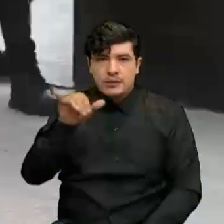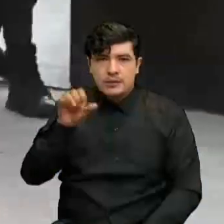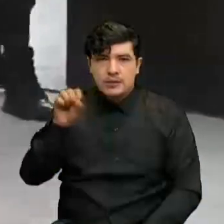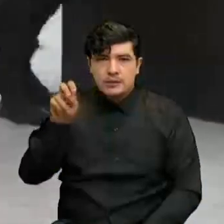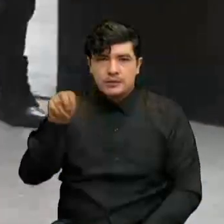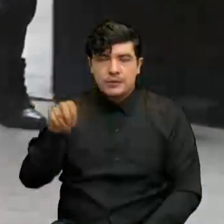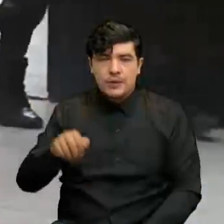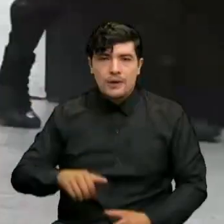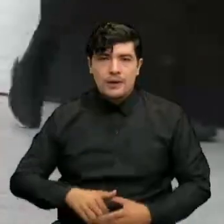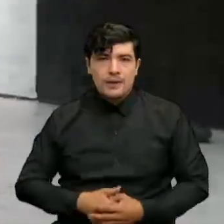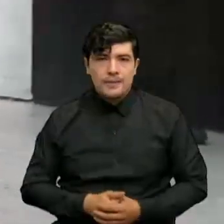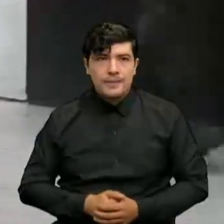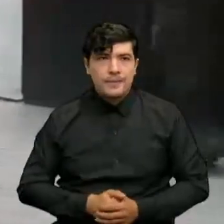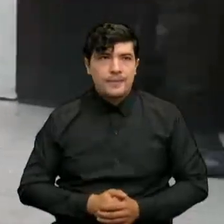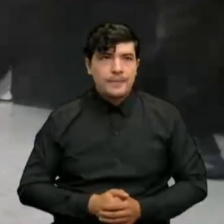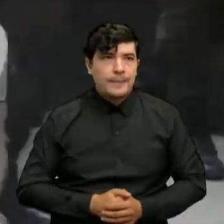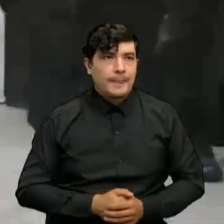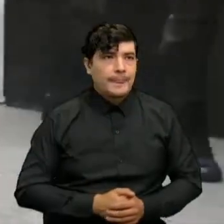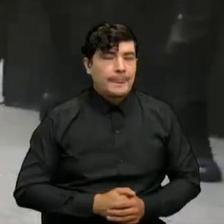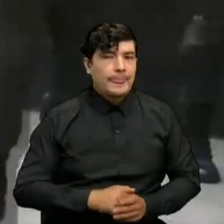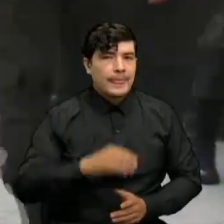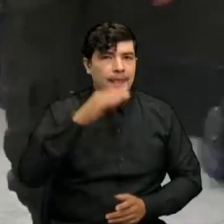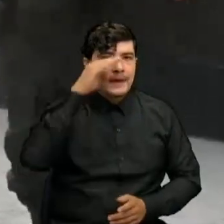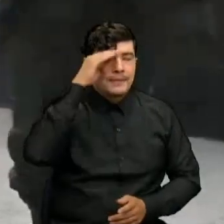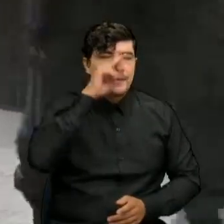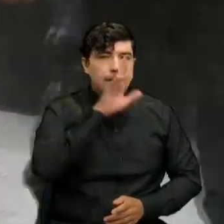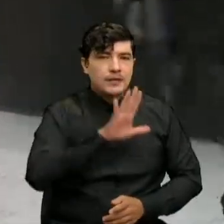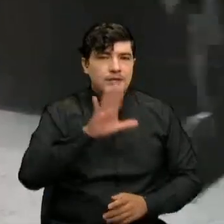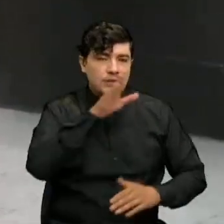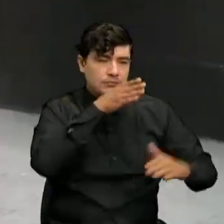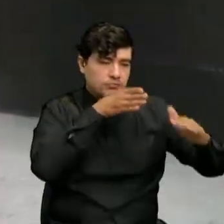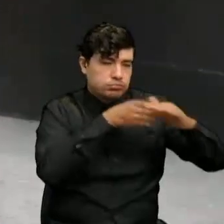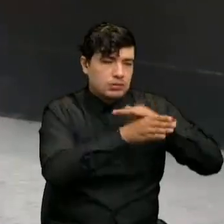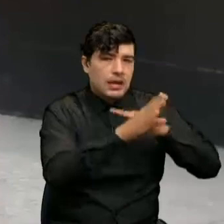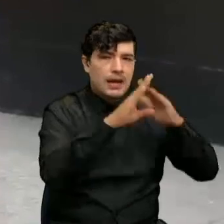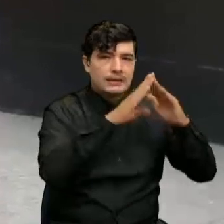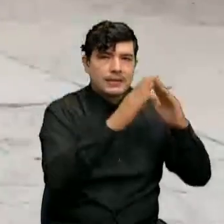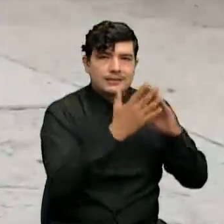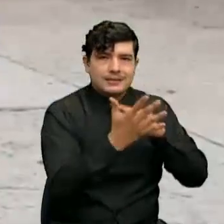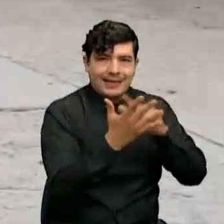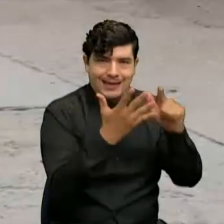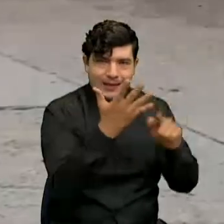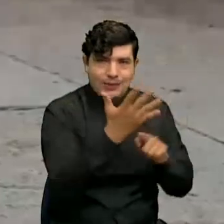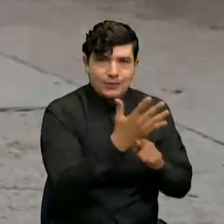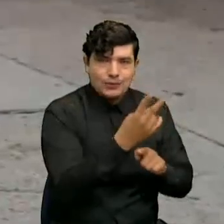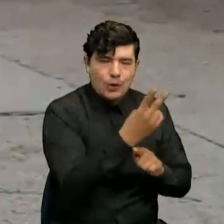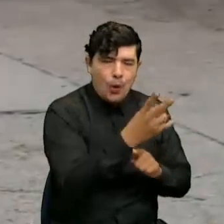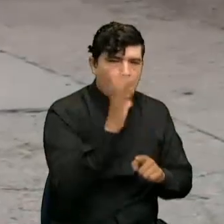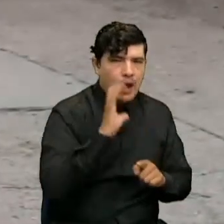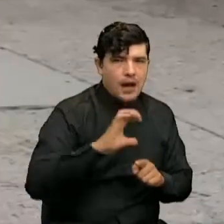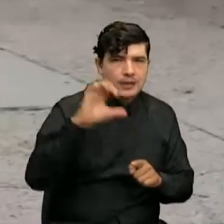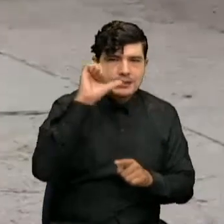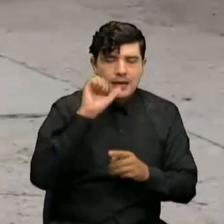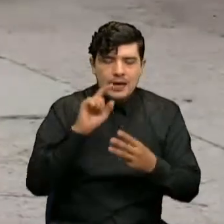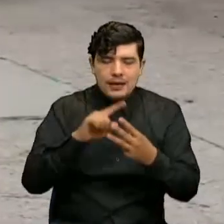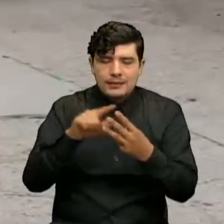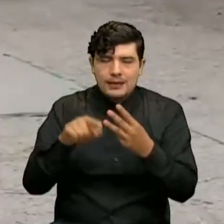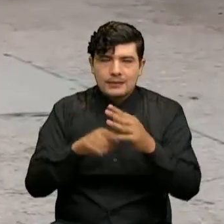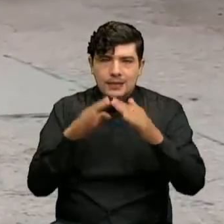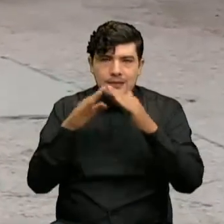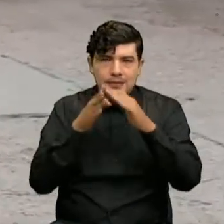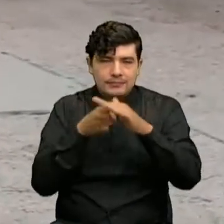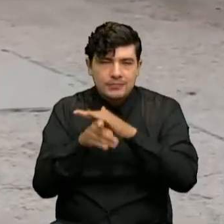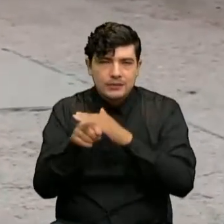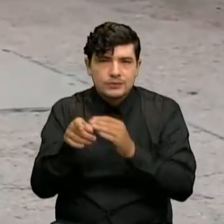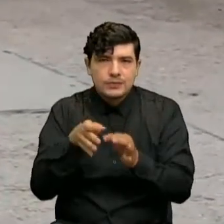las autoridades llevaron a cabo cinco allanamientos dos en ocaña y tres en aguachica para lograr la captura de yahir vergel clavijo